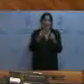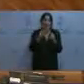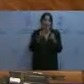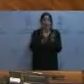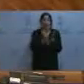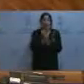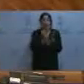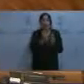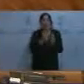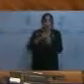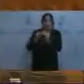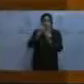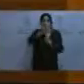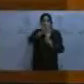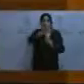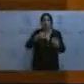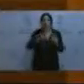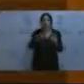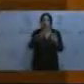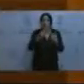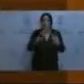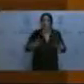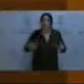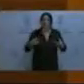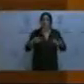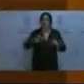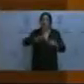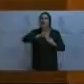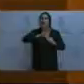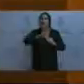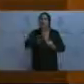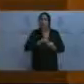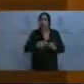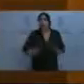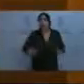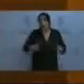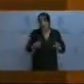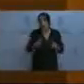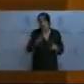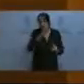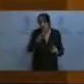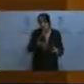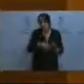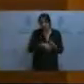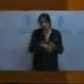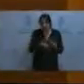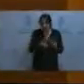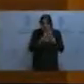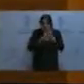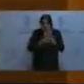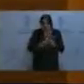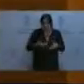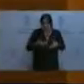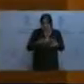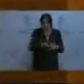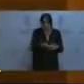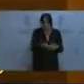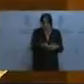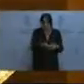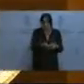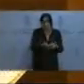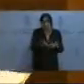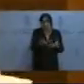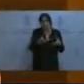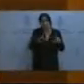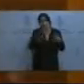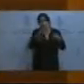año 2016, recortes que traen causa de la nefasta gestión de las ayudas por parte del Gobierno del